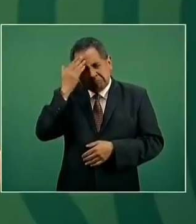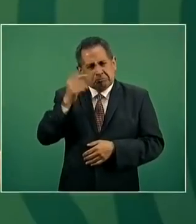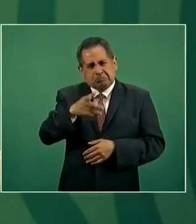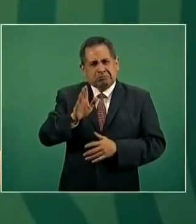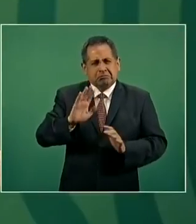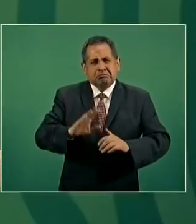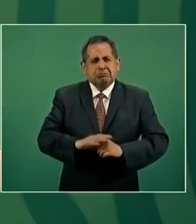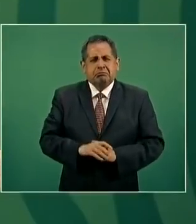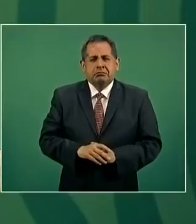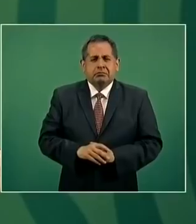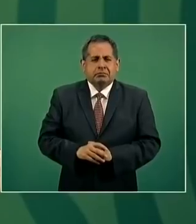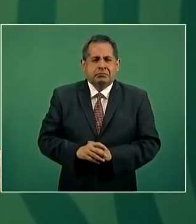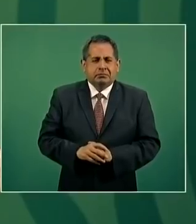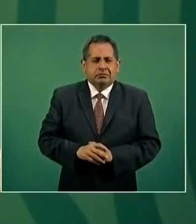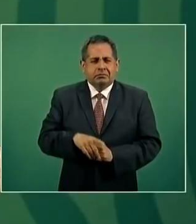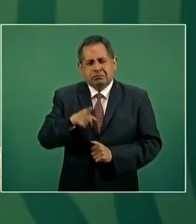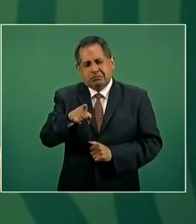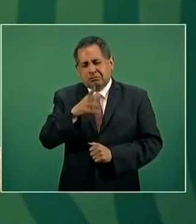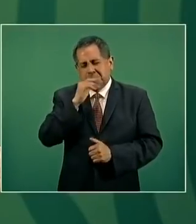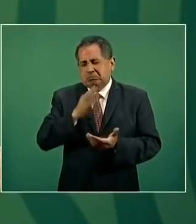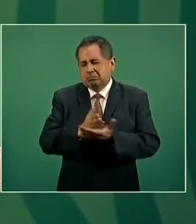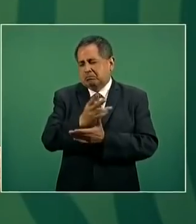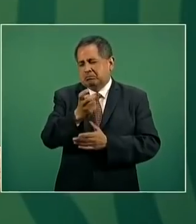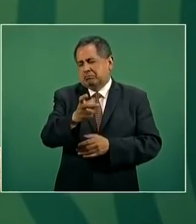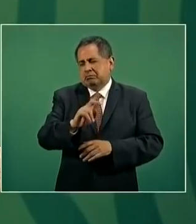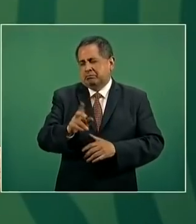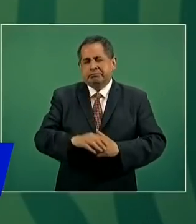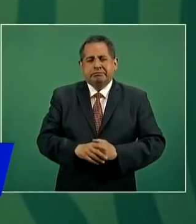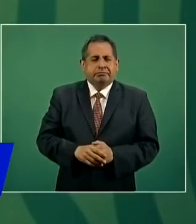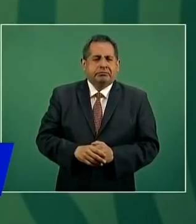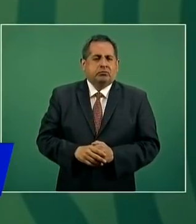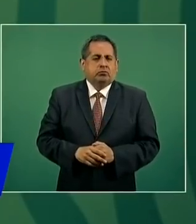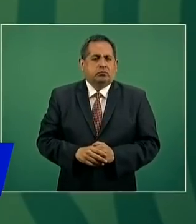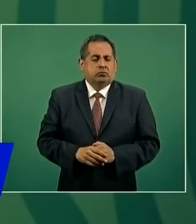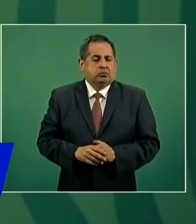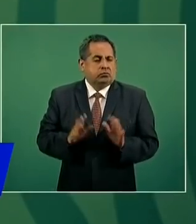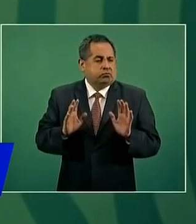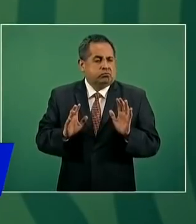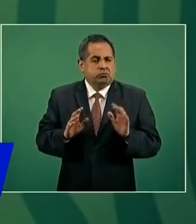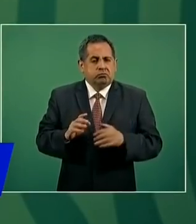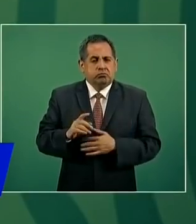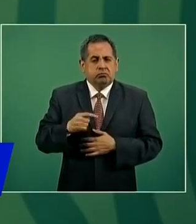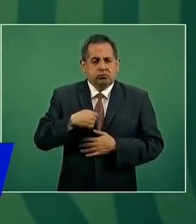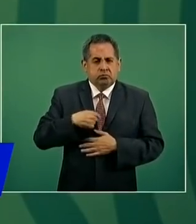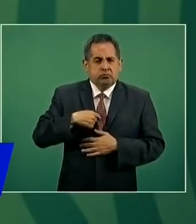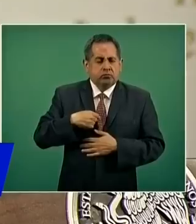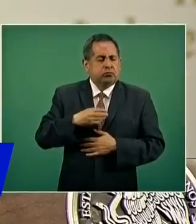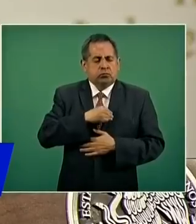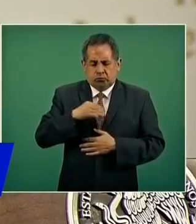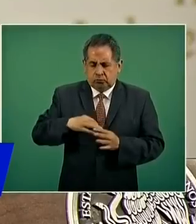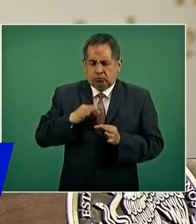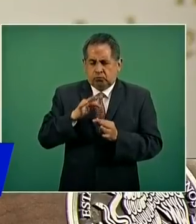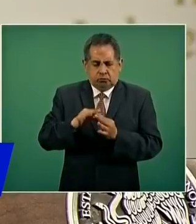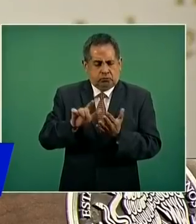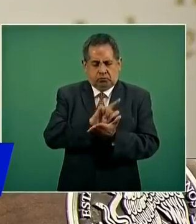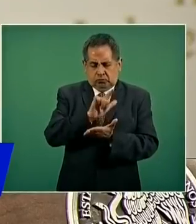es improcedente. No vamos nosotros a dejar de cumplir con la